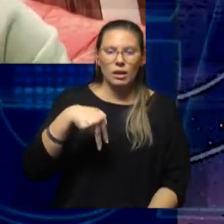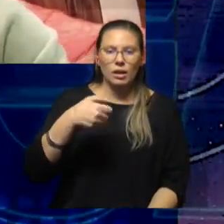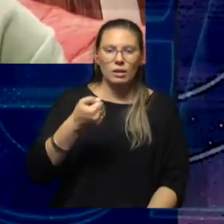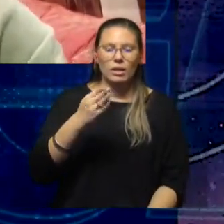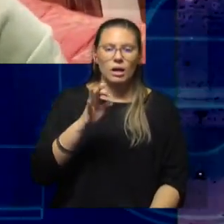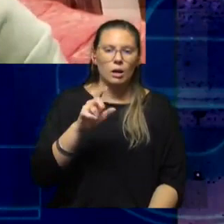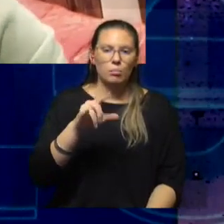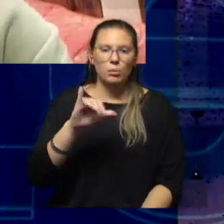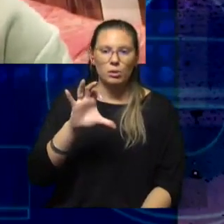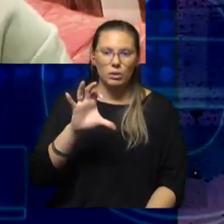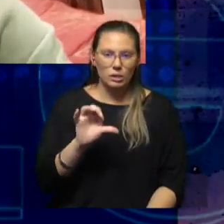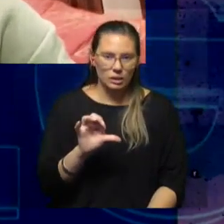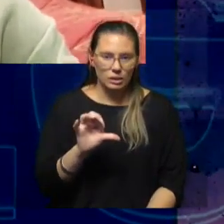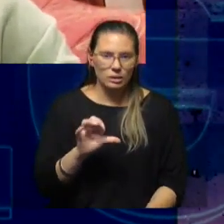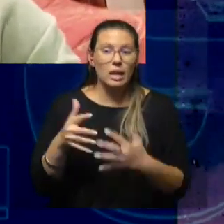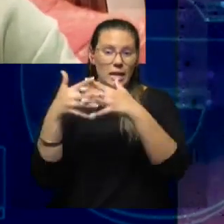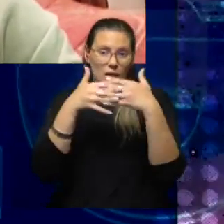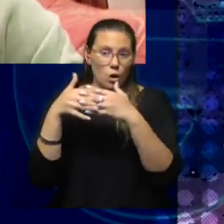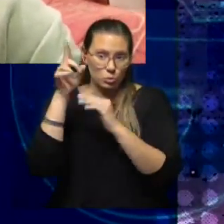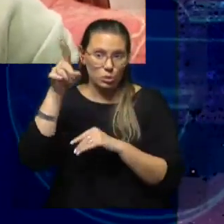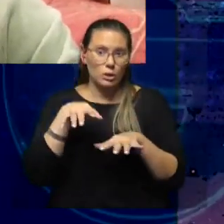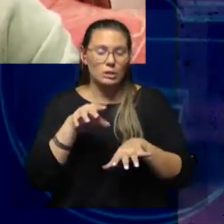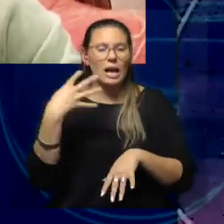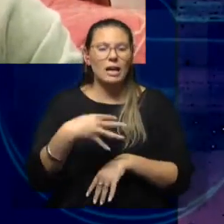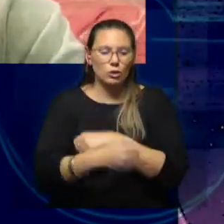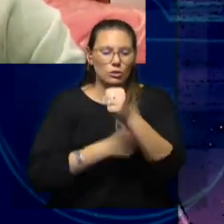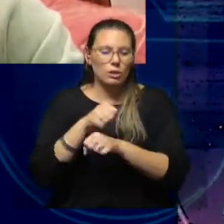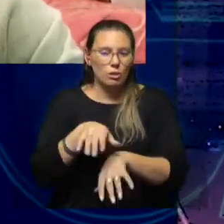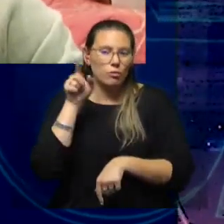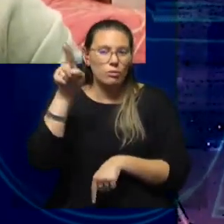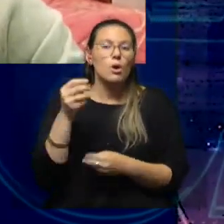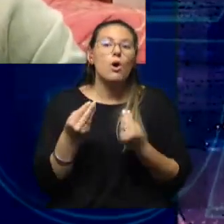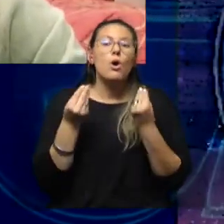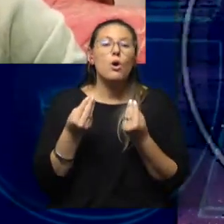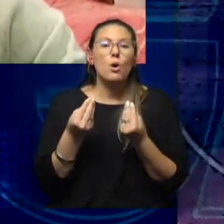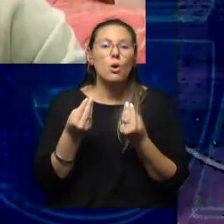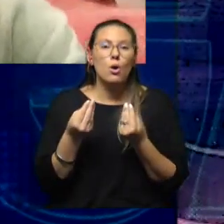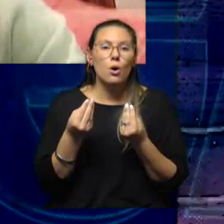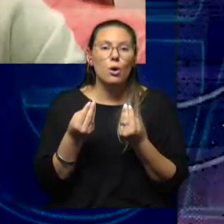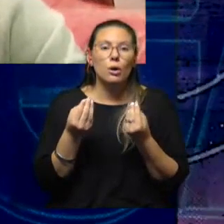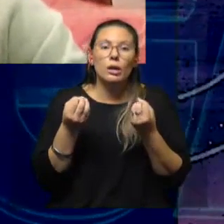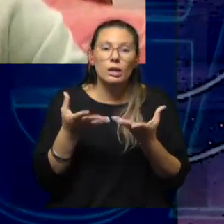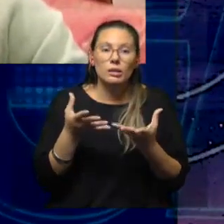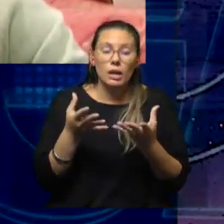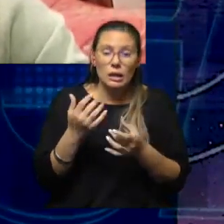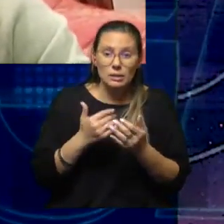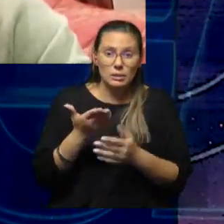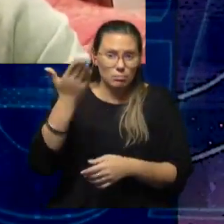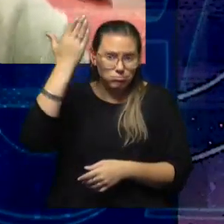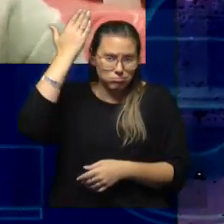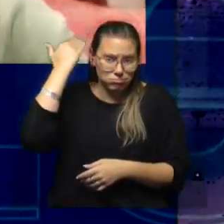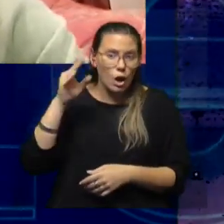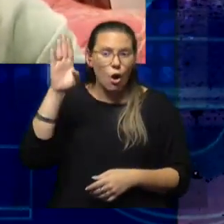en Indianápolis, en Indiana, en Estados Unidos. Divino. Bueno, Trevor, ¿cómo te llegó hace mucho que iban a hacer